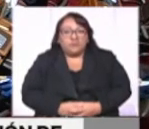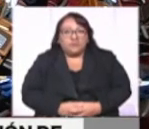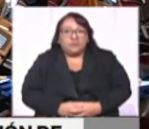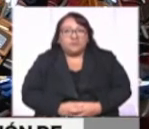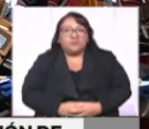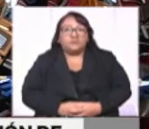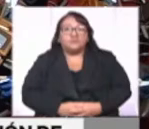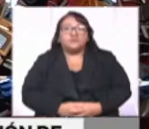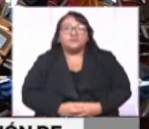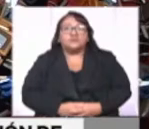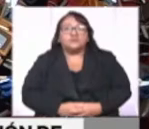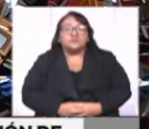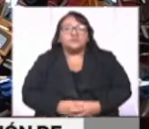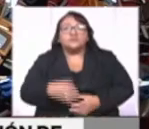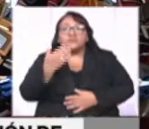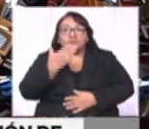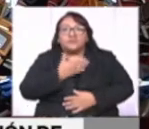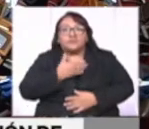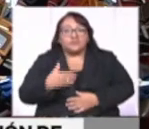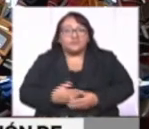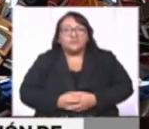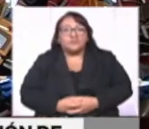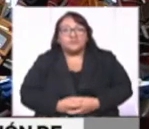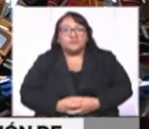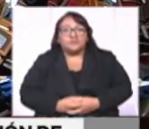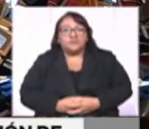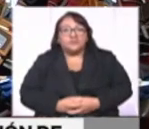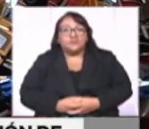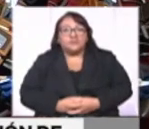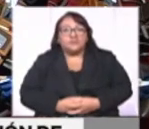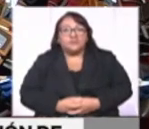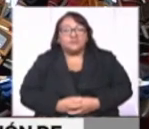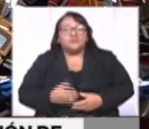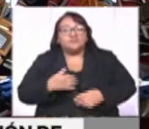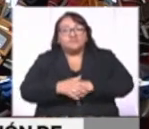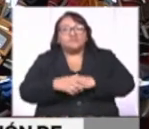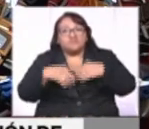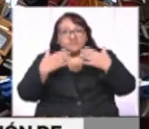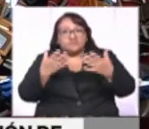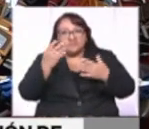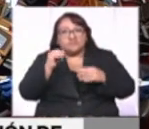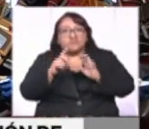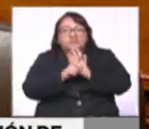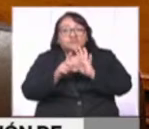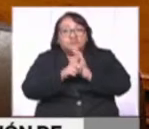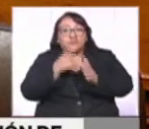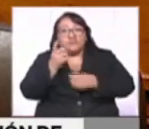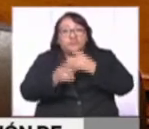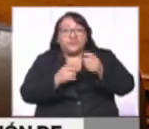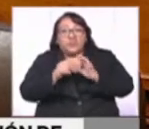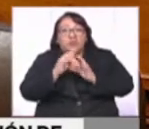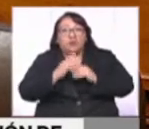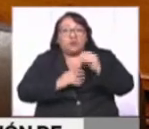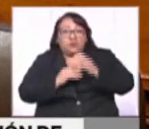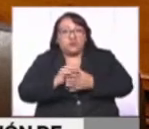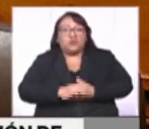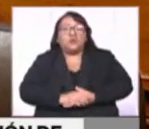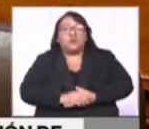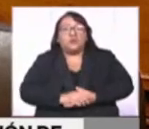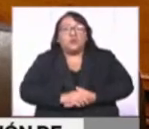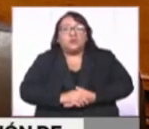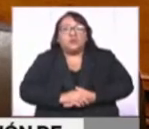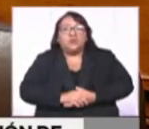Muchas gracias, señor presidente. Saludar a la representación nacional. Saludamos esta iniciativa de una ley declarativa de una construcción de una escuela en